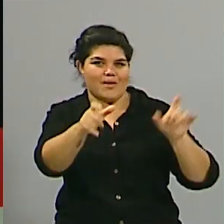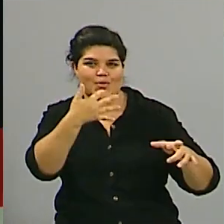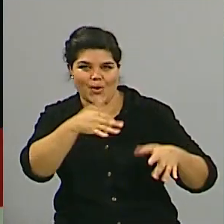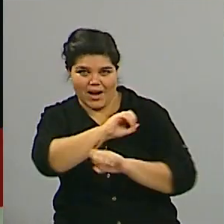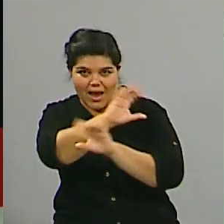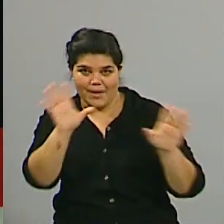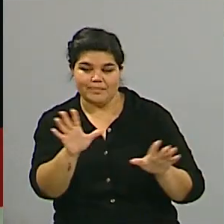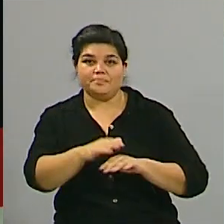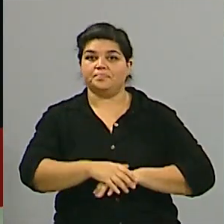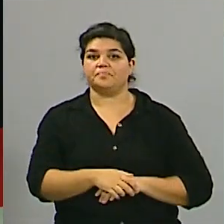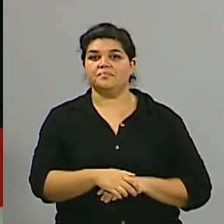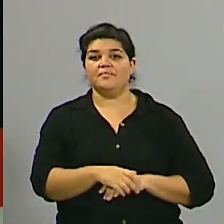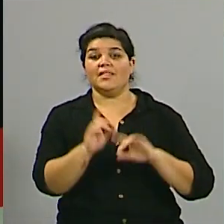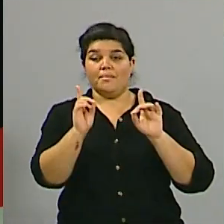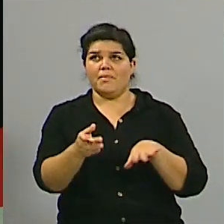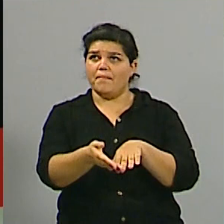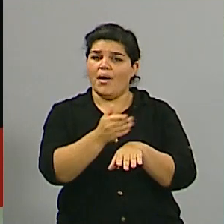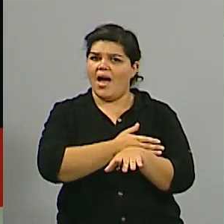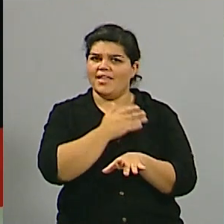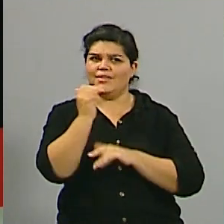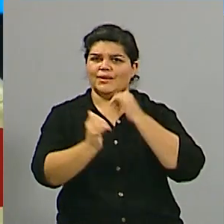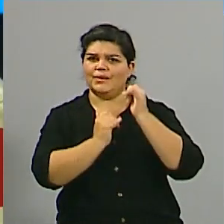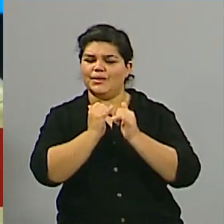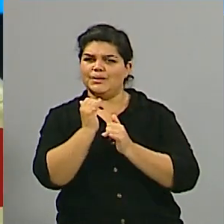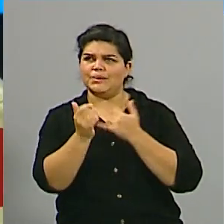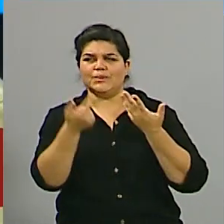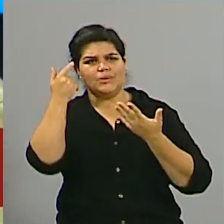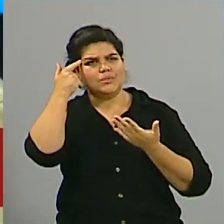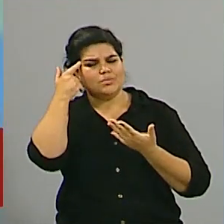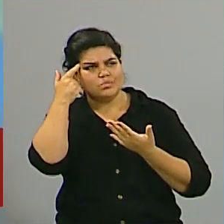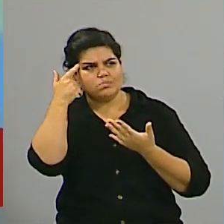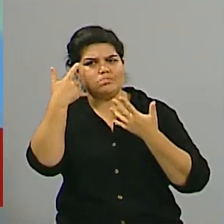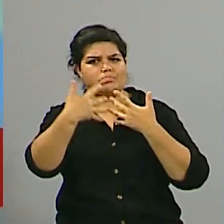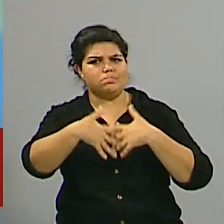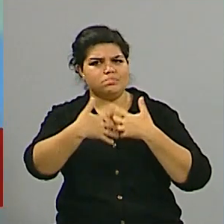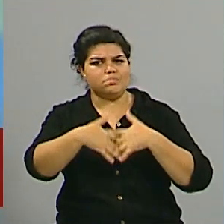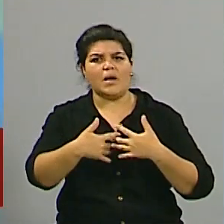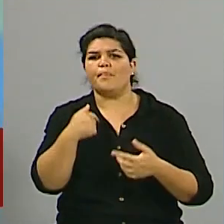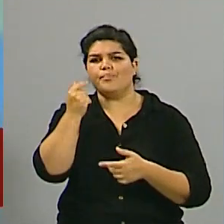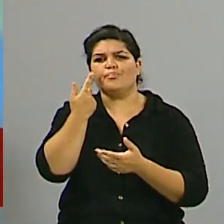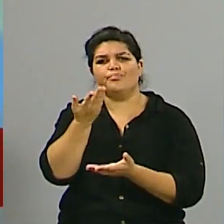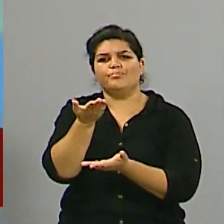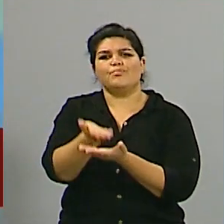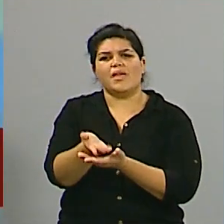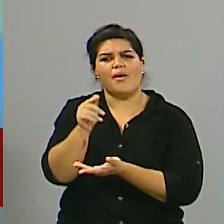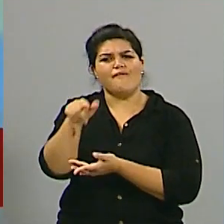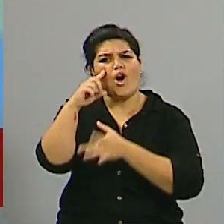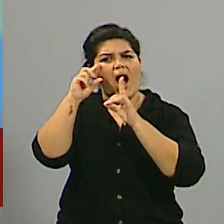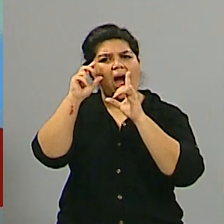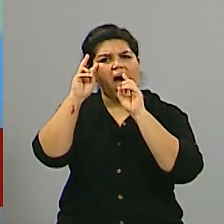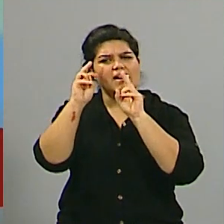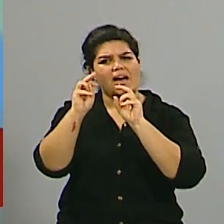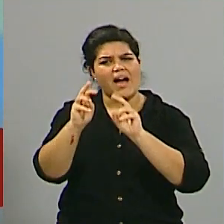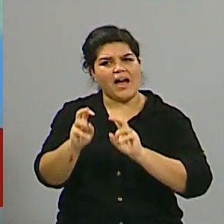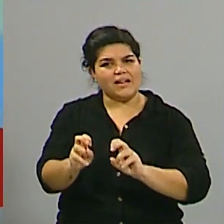realidad ahora lo que te pedimos es como un balance después de la gestión, de las gestiones que vienen llevando adelante